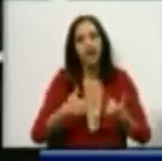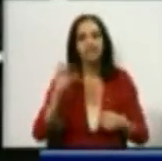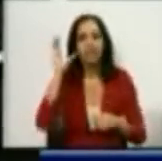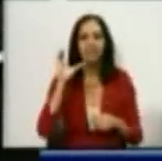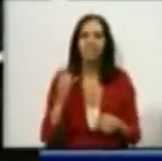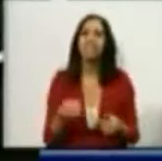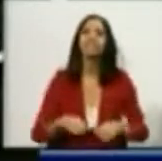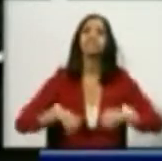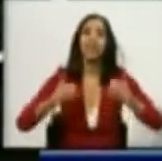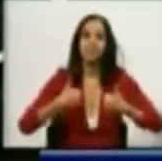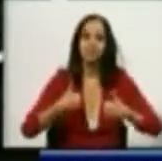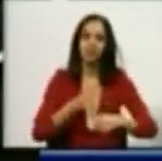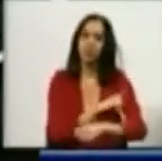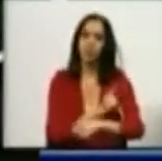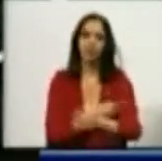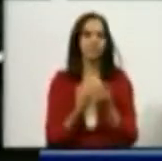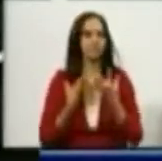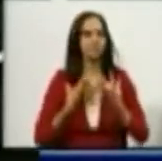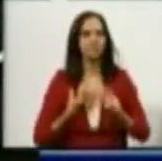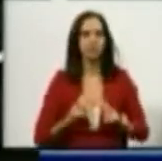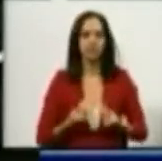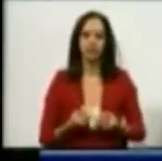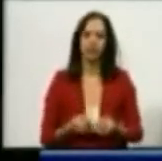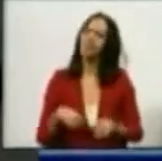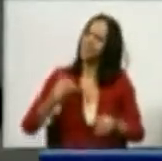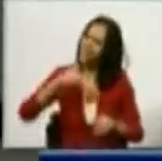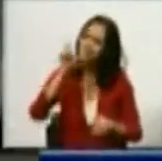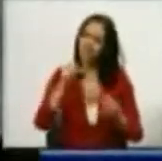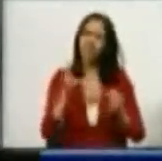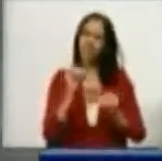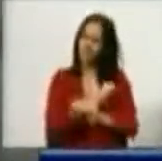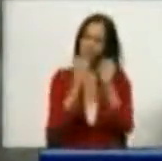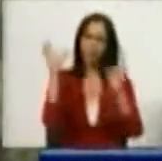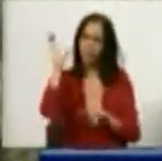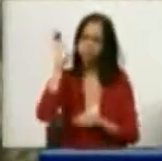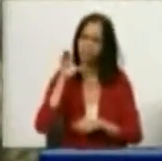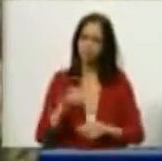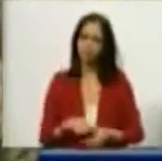al poder tiene que haber gente que le hable claro al país